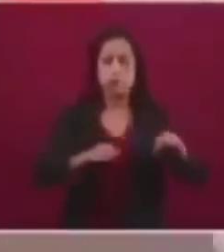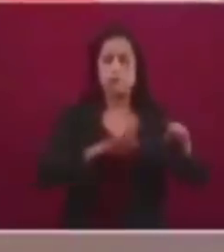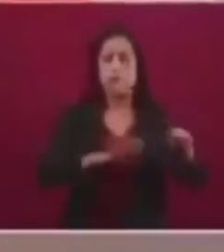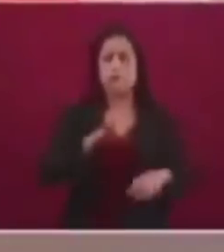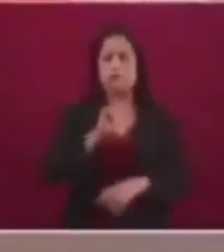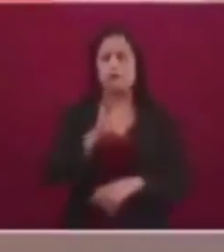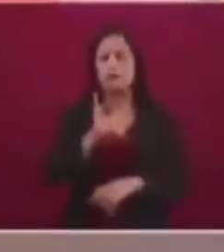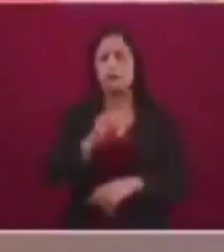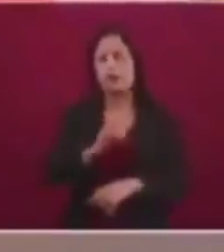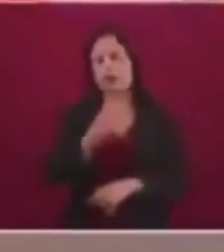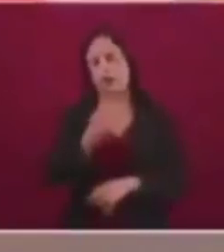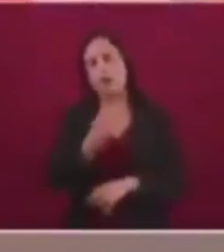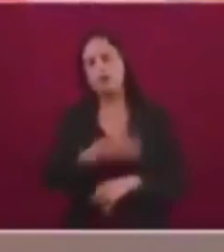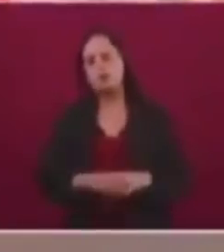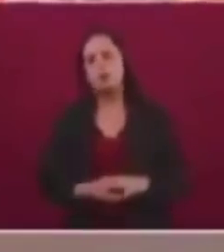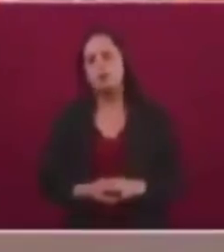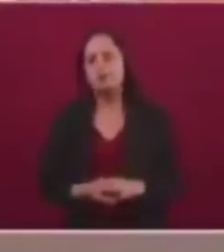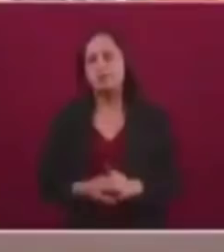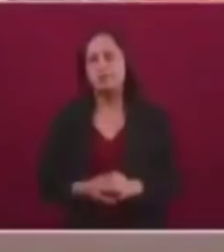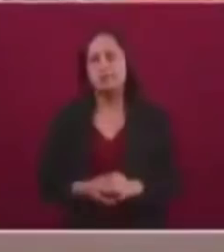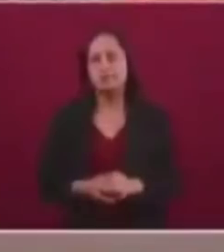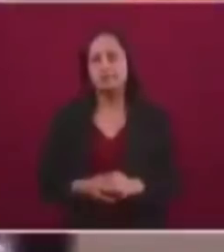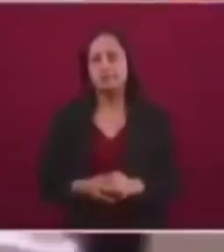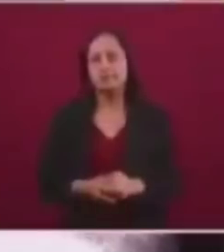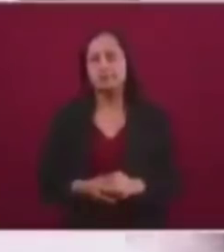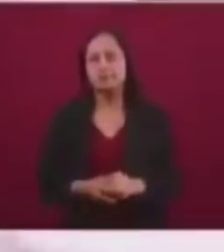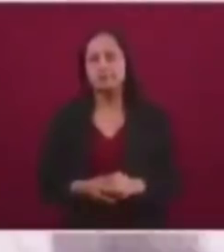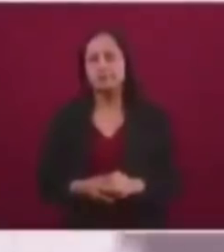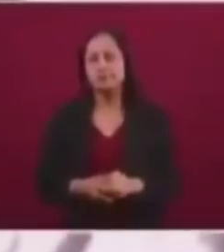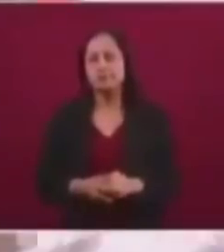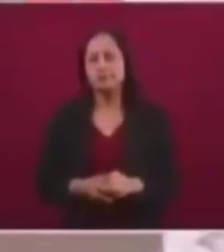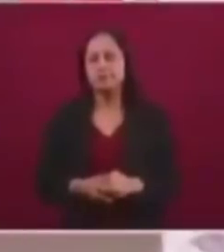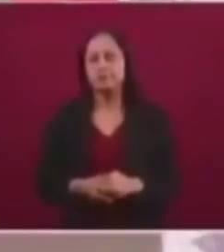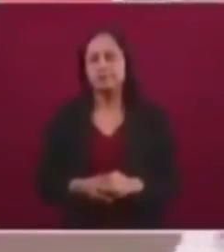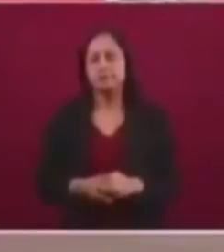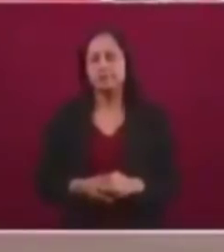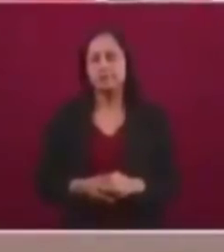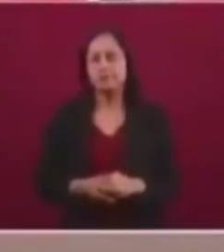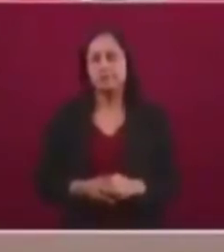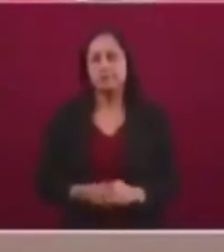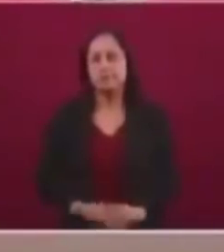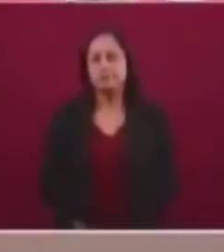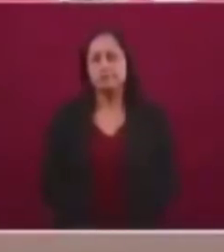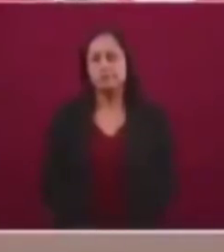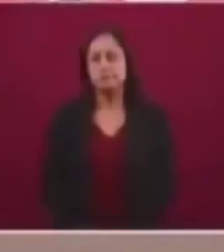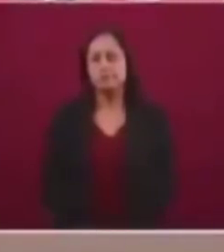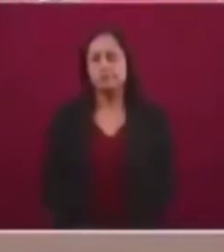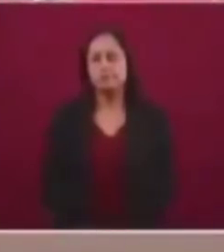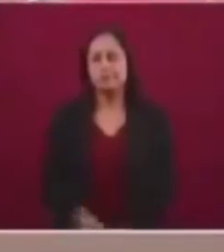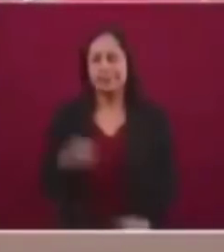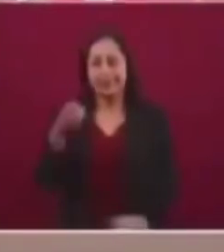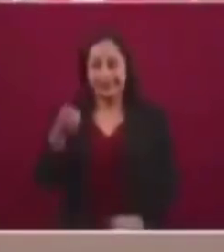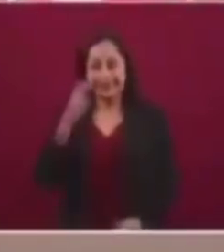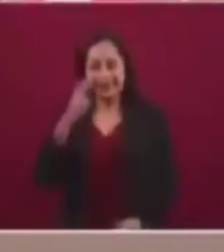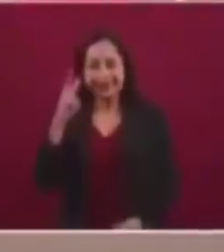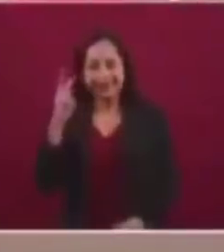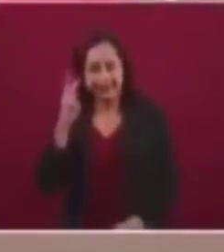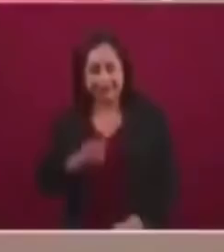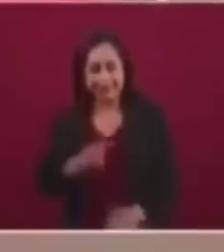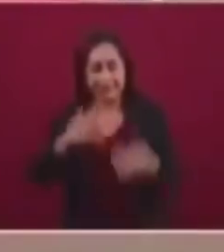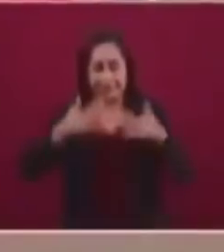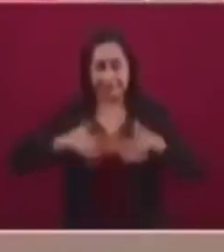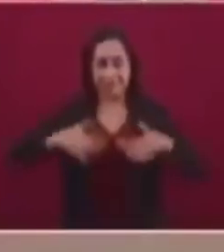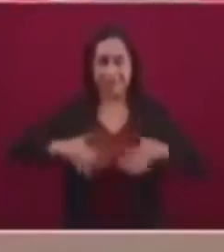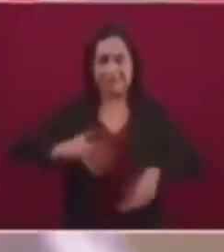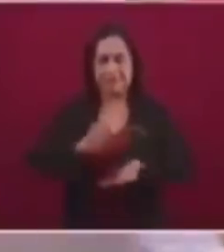del Golfo son el conjunto organizado de mujeres y hombres. Ah, en una guerra son los primeros que se van a dar. Y unidades de ellos son esos que